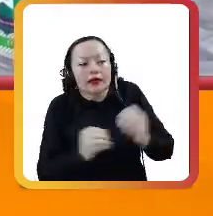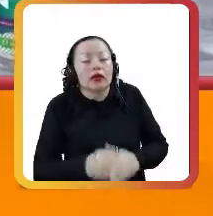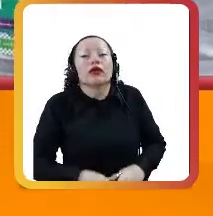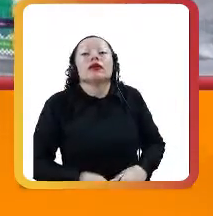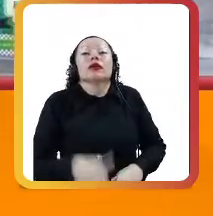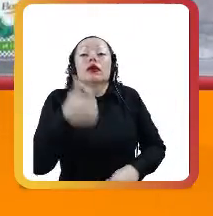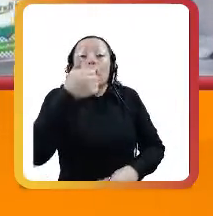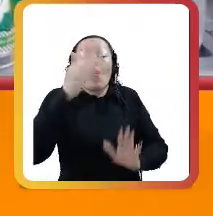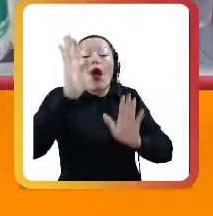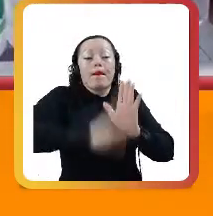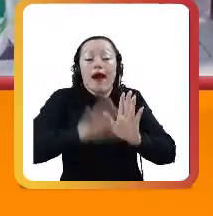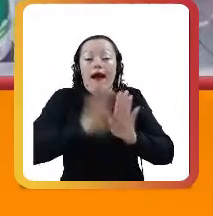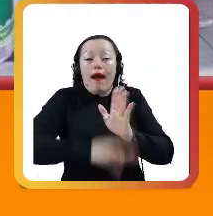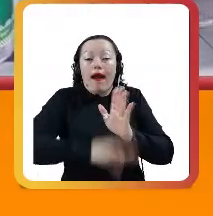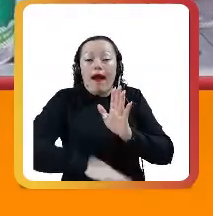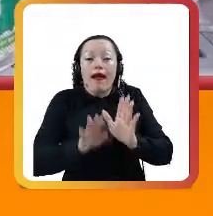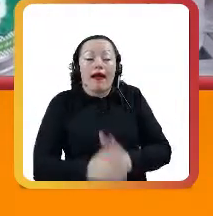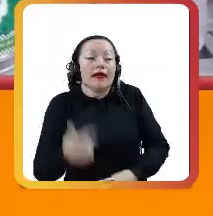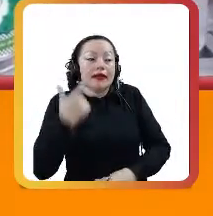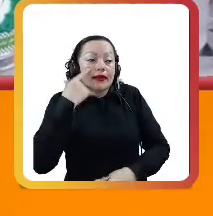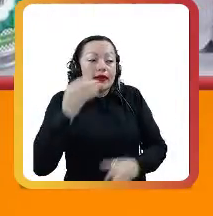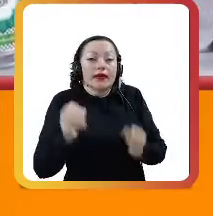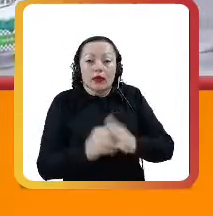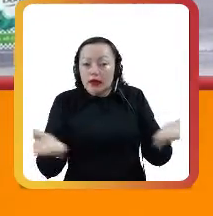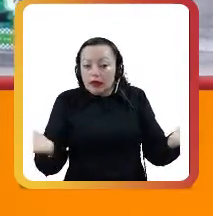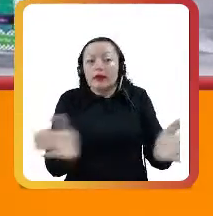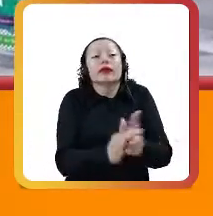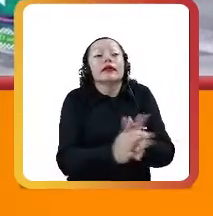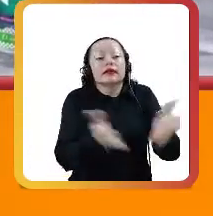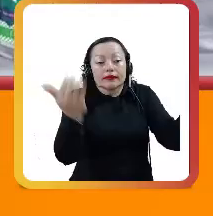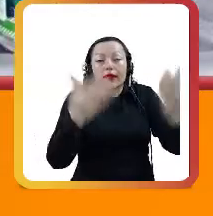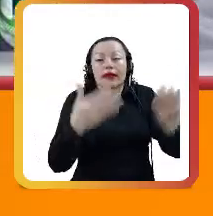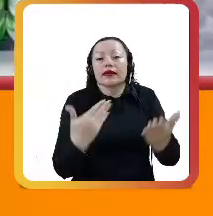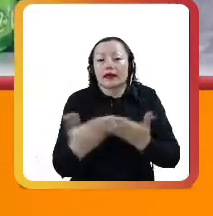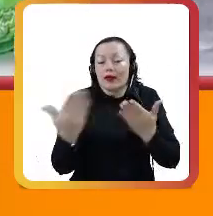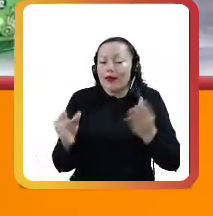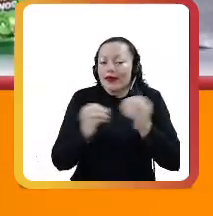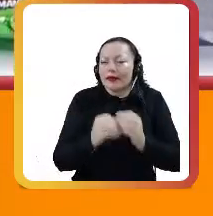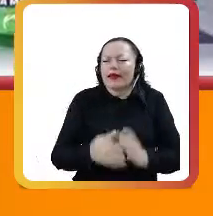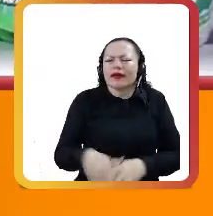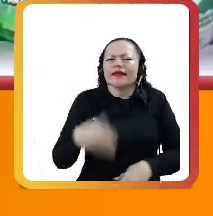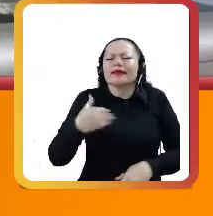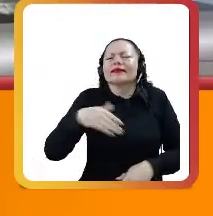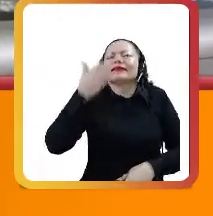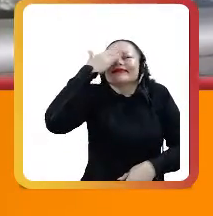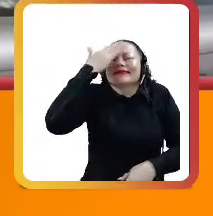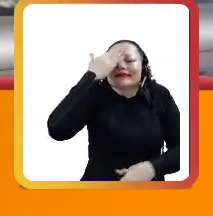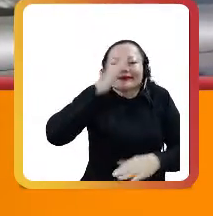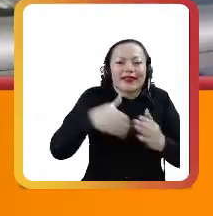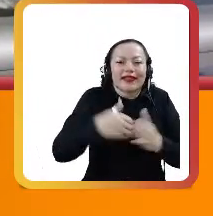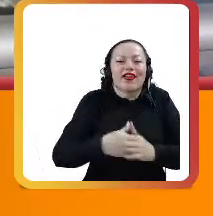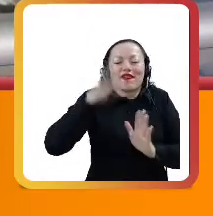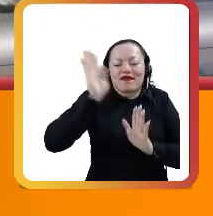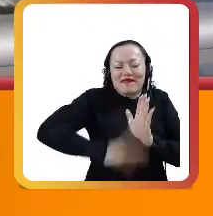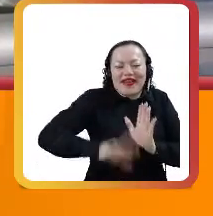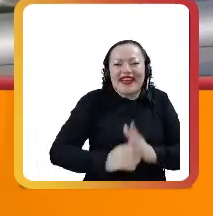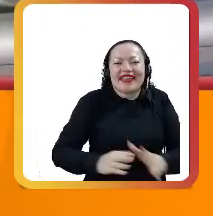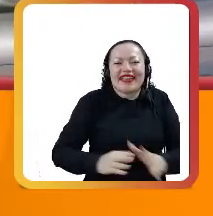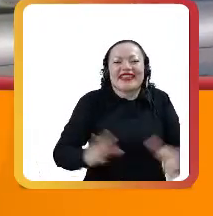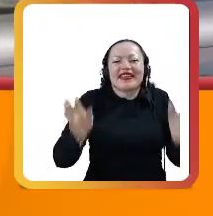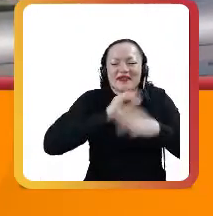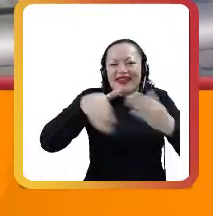precio, entonces. Sí, sí. ¿Qué esperan? Eso. Y yo sé que picando el ojo es en descuento.